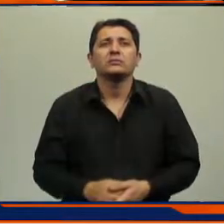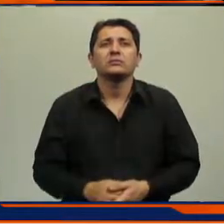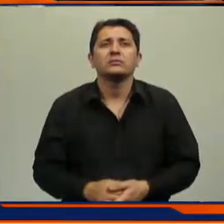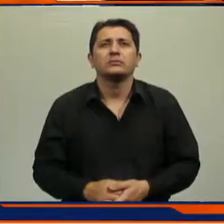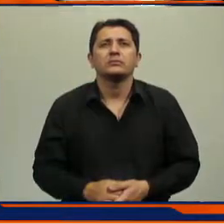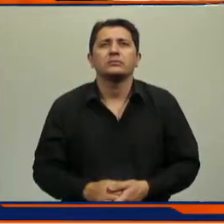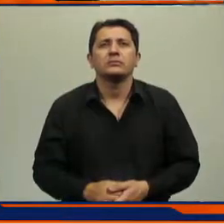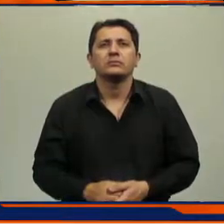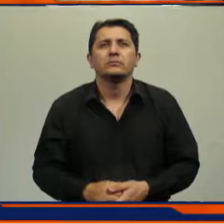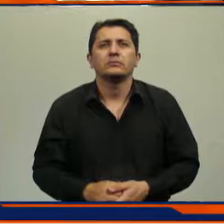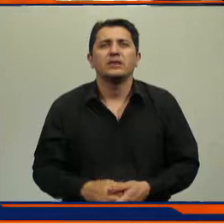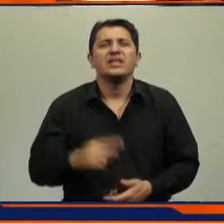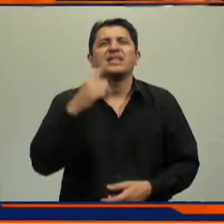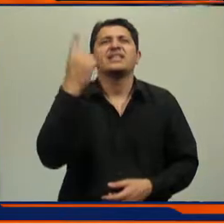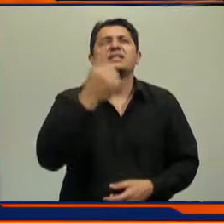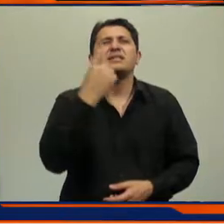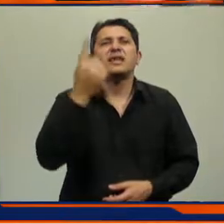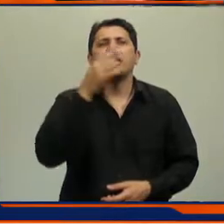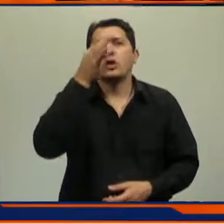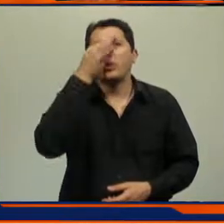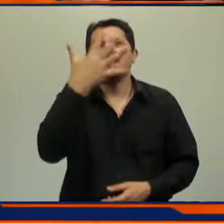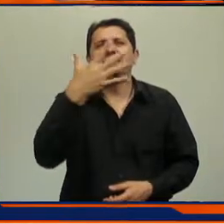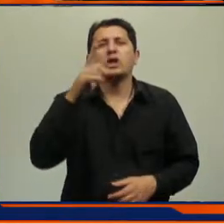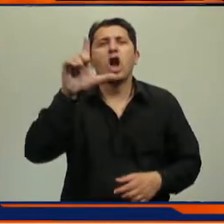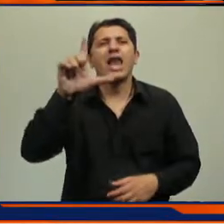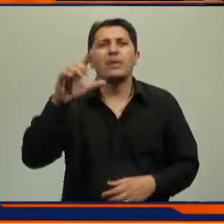125.2 pounds. 125 libras.